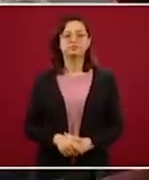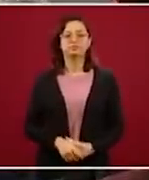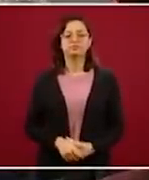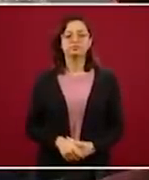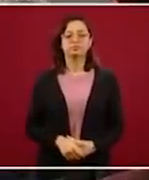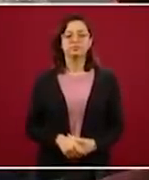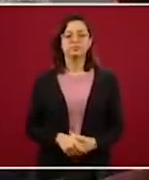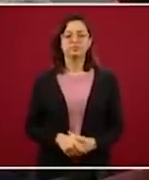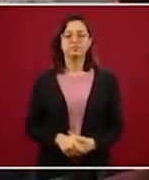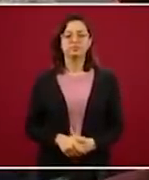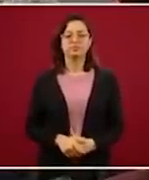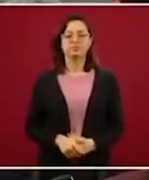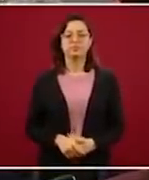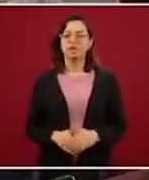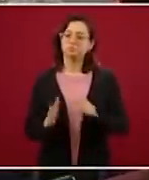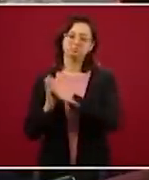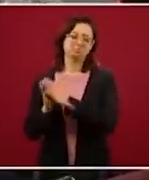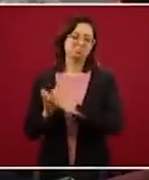Y acá, pues ya.